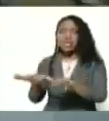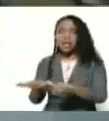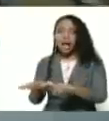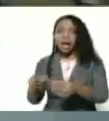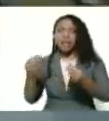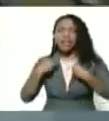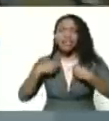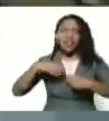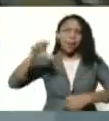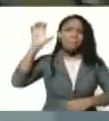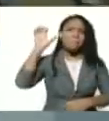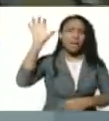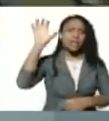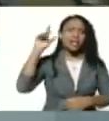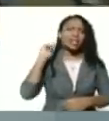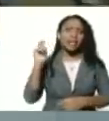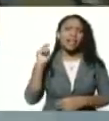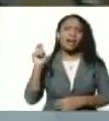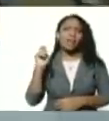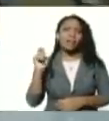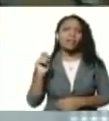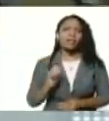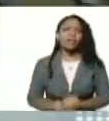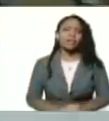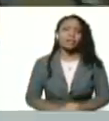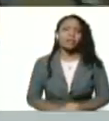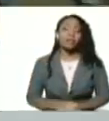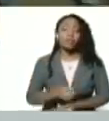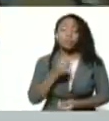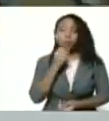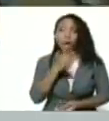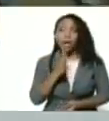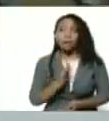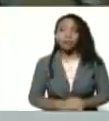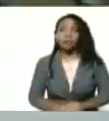la patria, Charallave! Bueno.